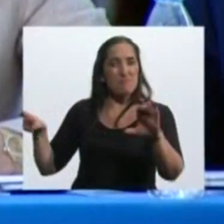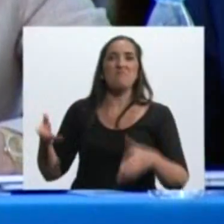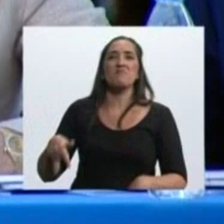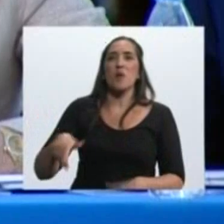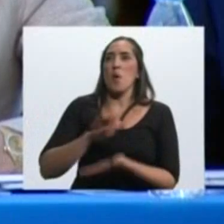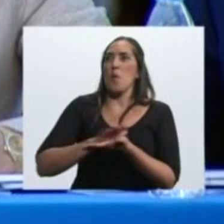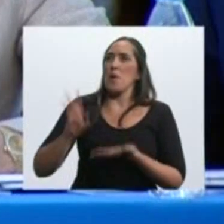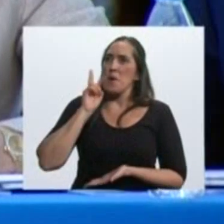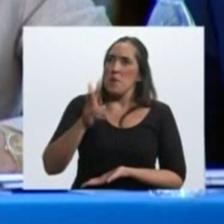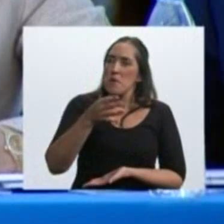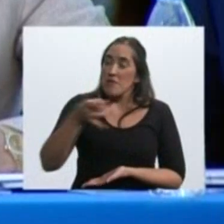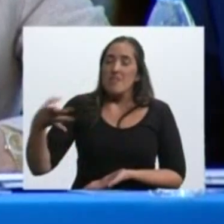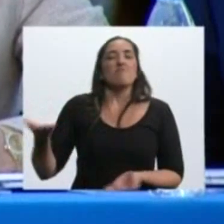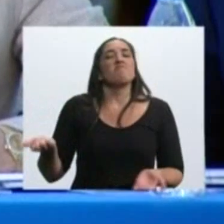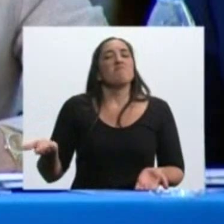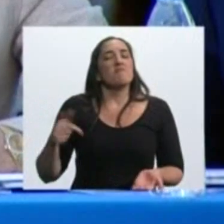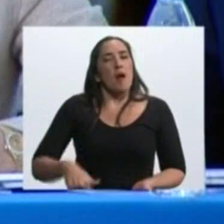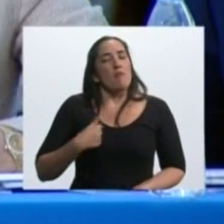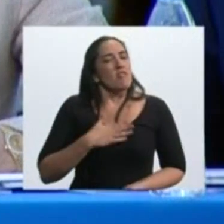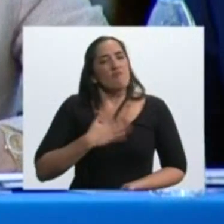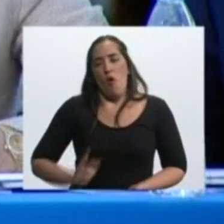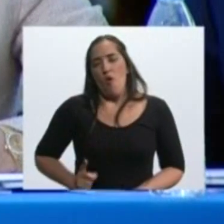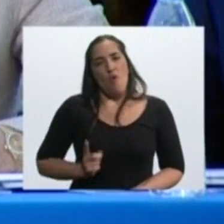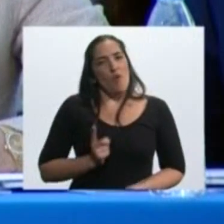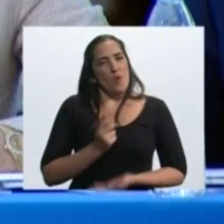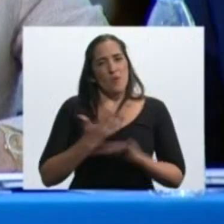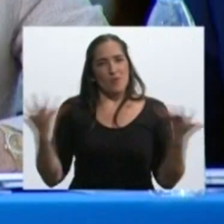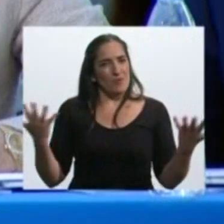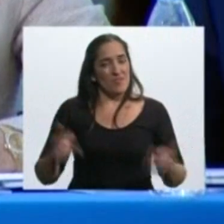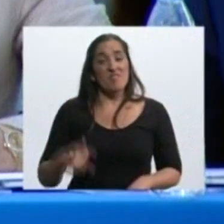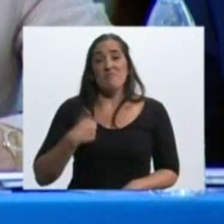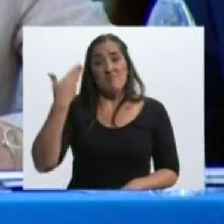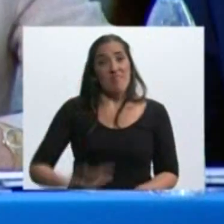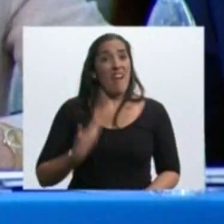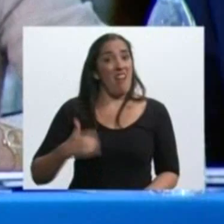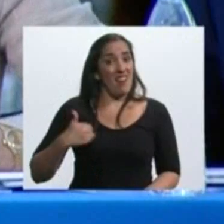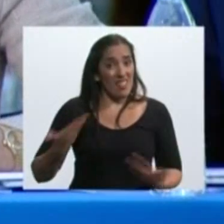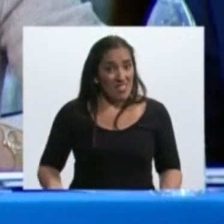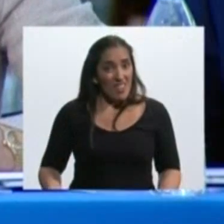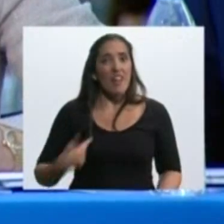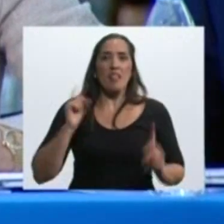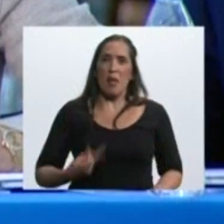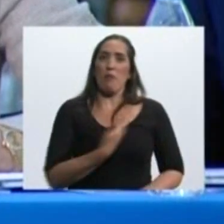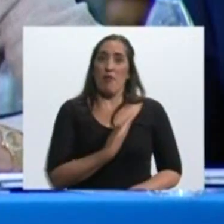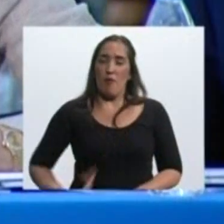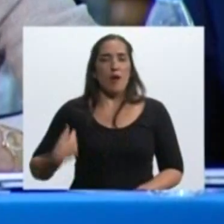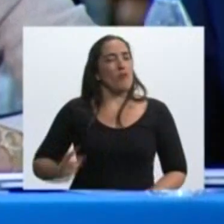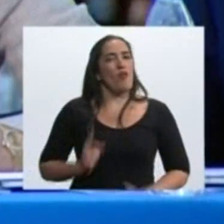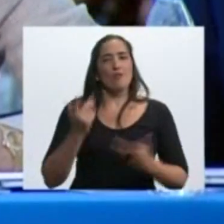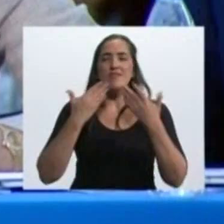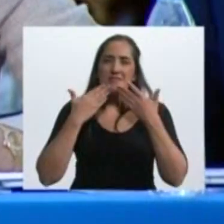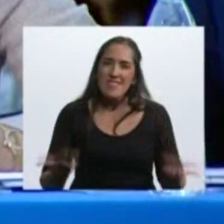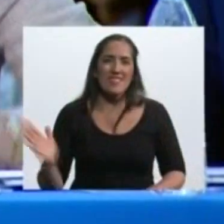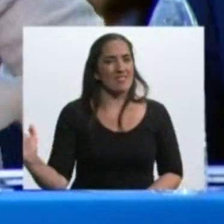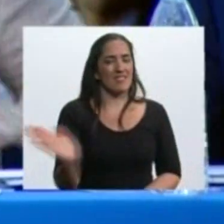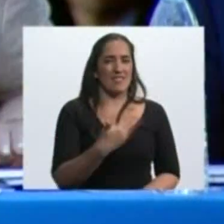los nuevos vagones es para mí un gran orgullo como argentina y también como gobernante. Muchísimas gracias